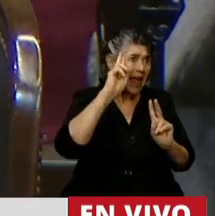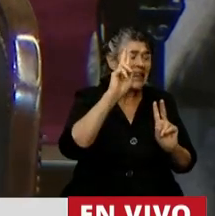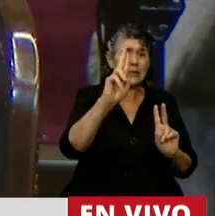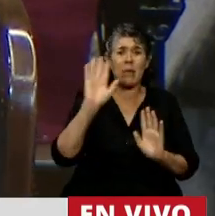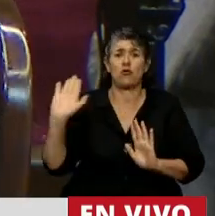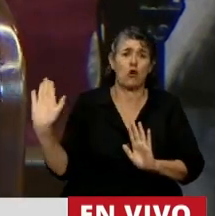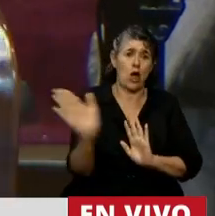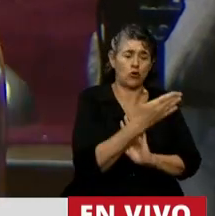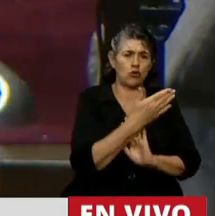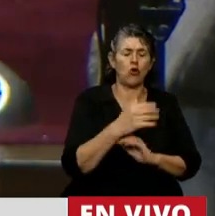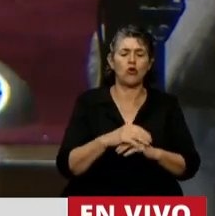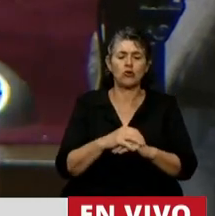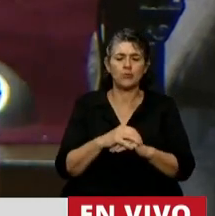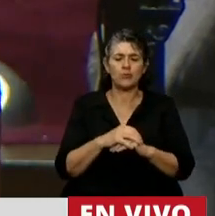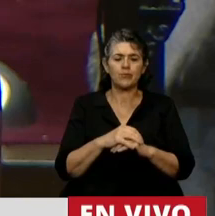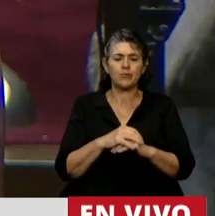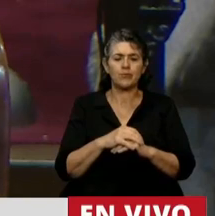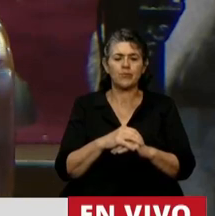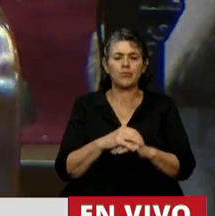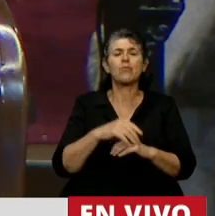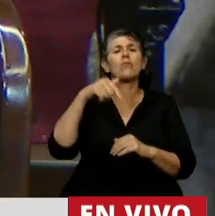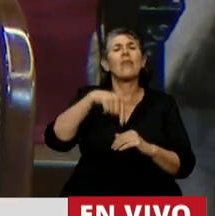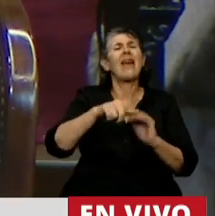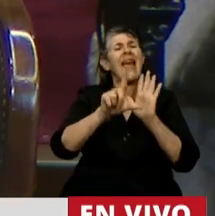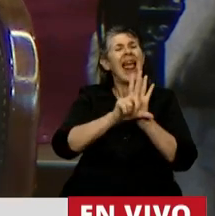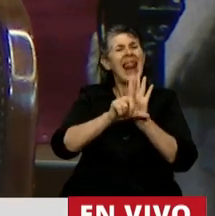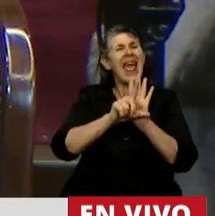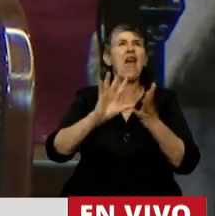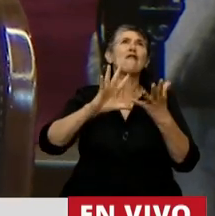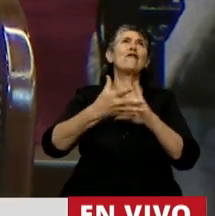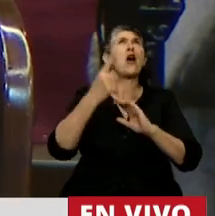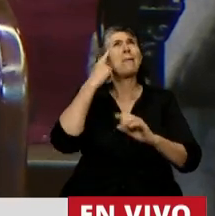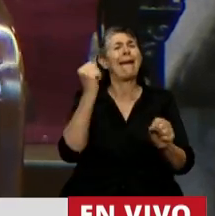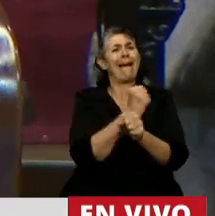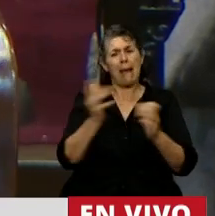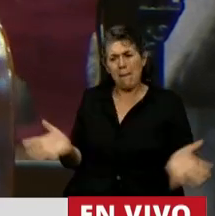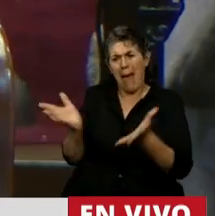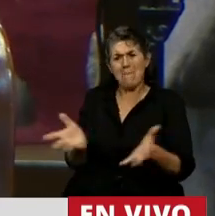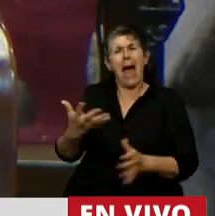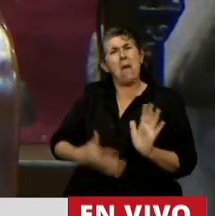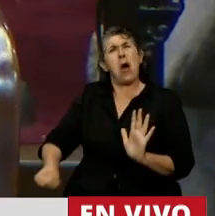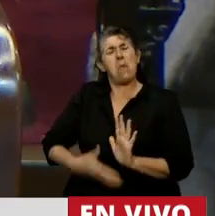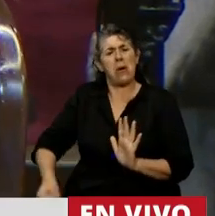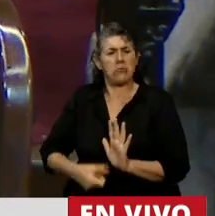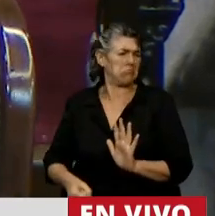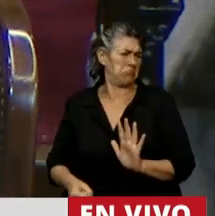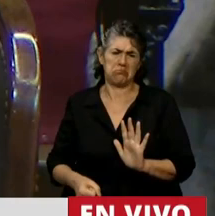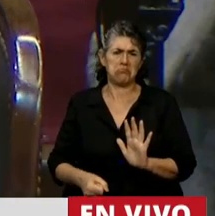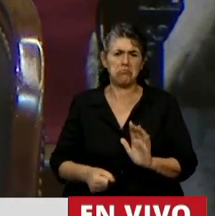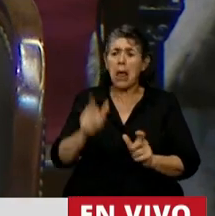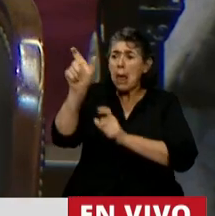No estamos aquí tratando una ley que promueva abortos. No estamos obligando a nadie a cambiar